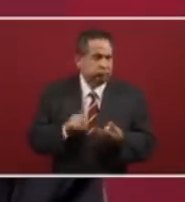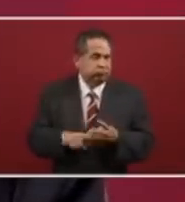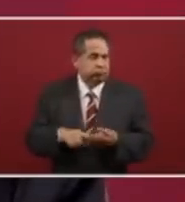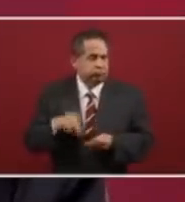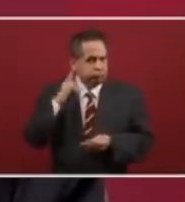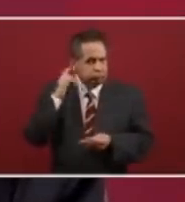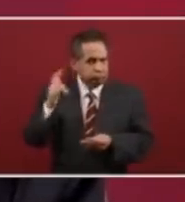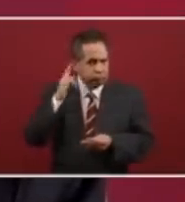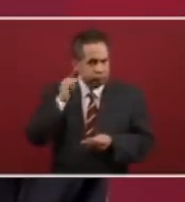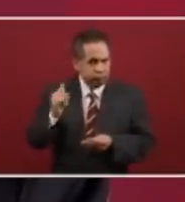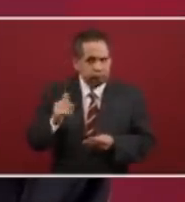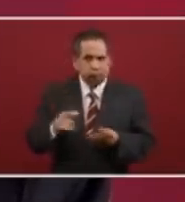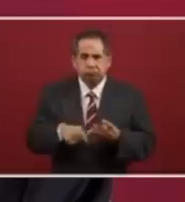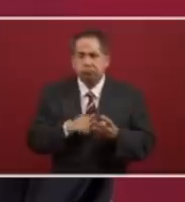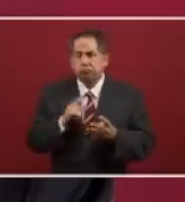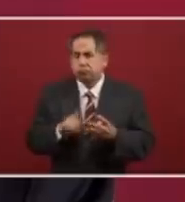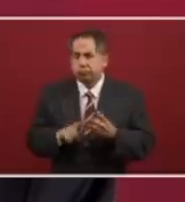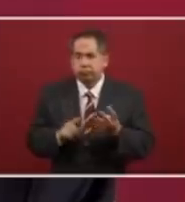california